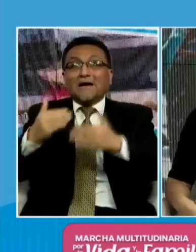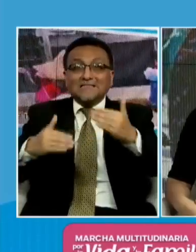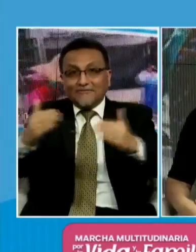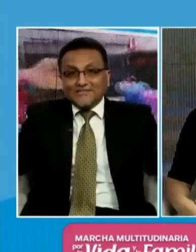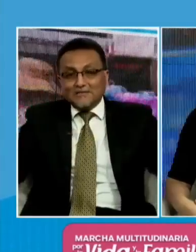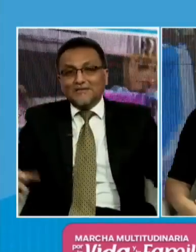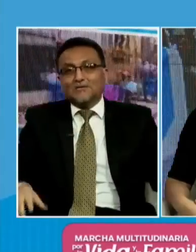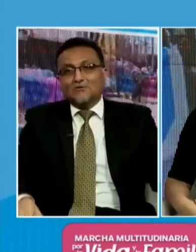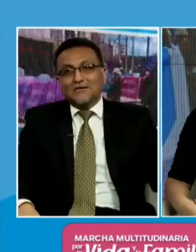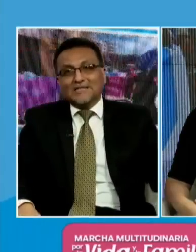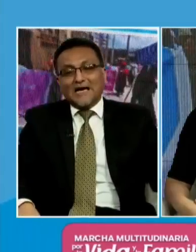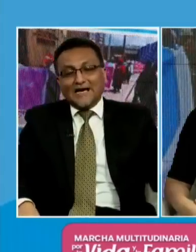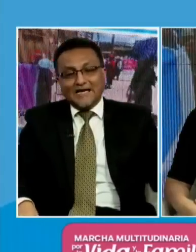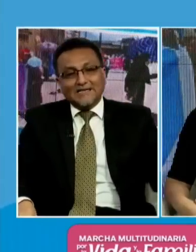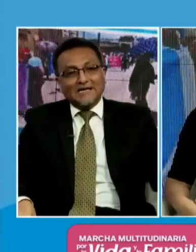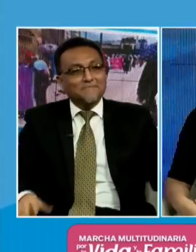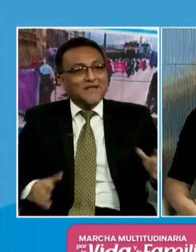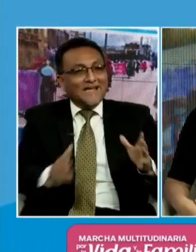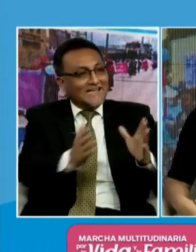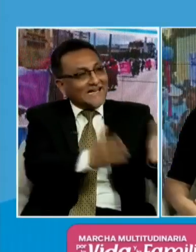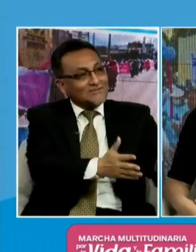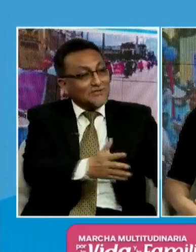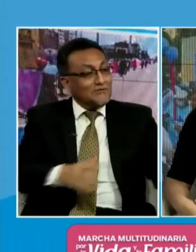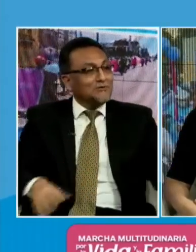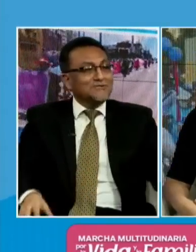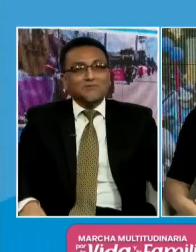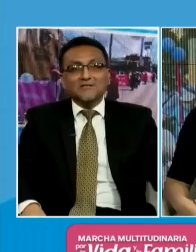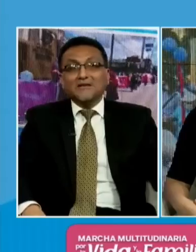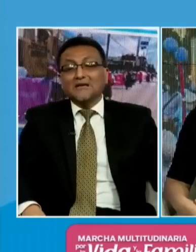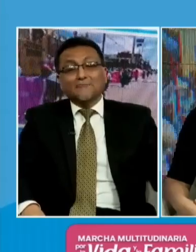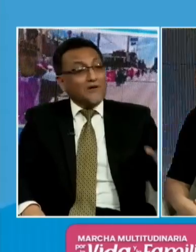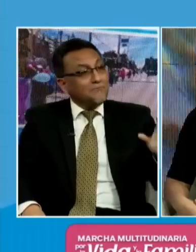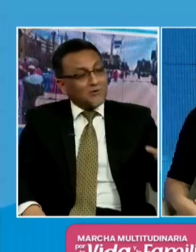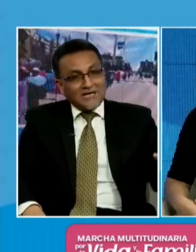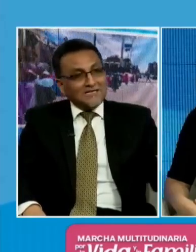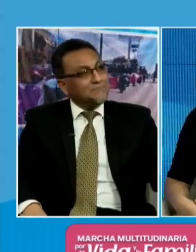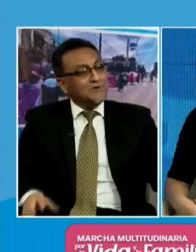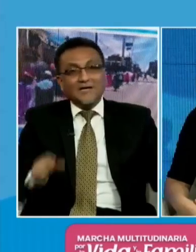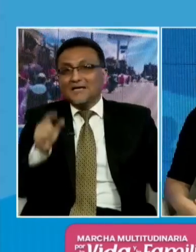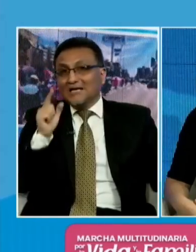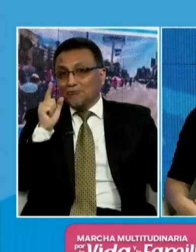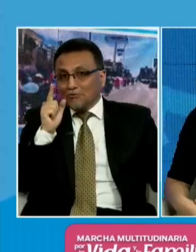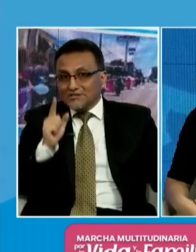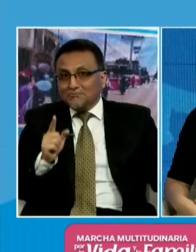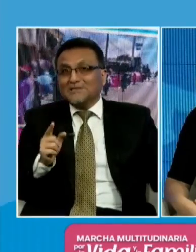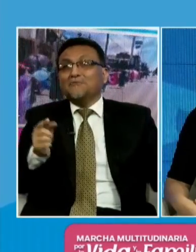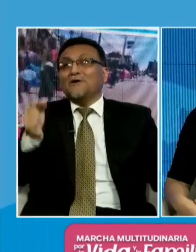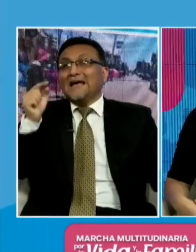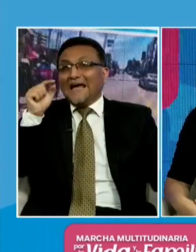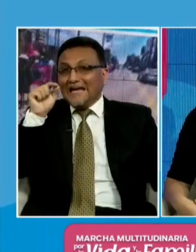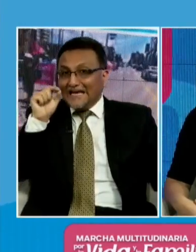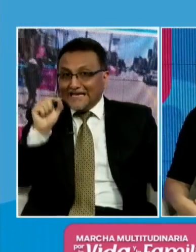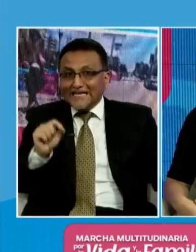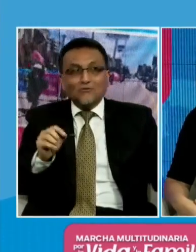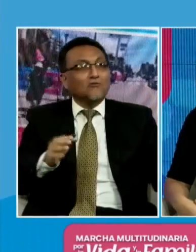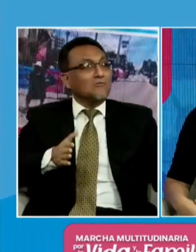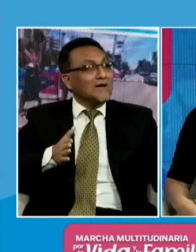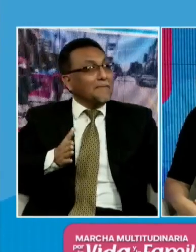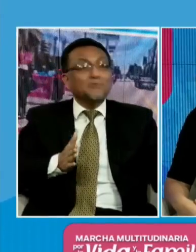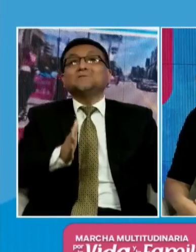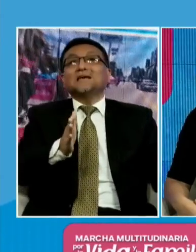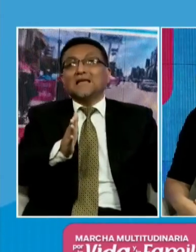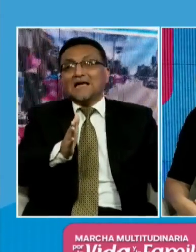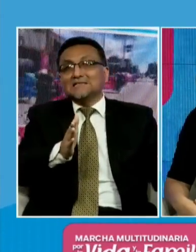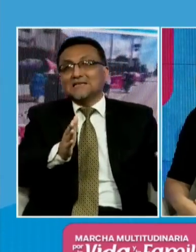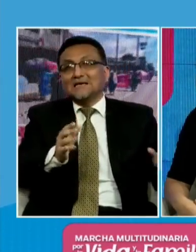entonces avanza fácilmente toda esta agenda. En el caso de Nuevo Chimbote fue importante porque Nuevo Chimbote fue elegido como